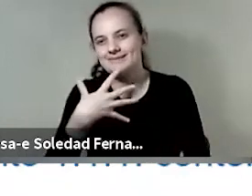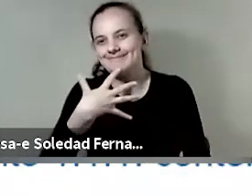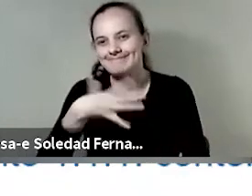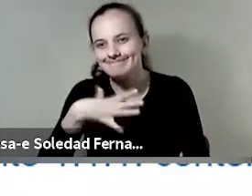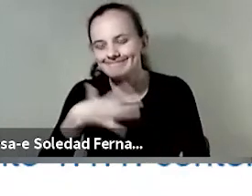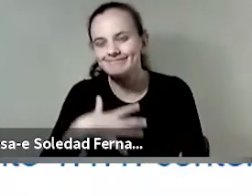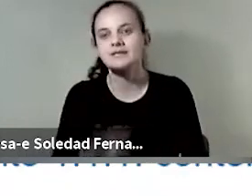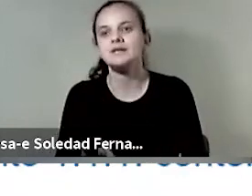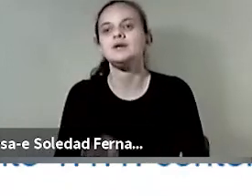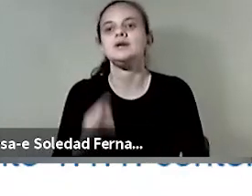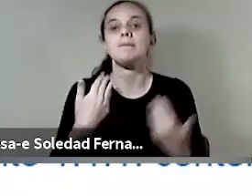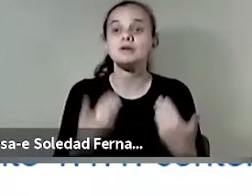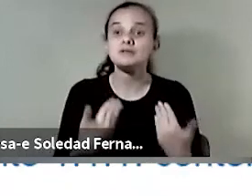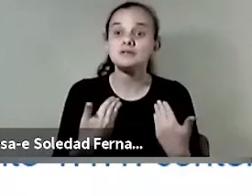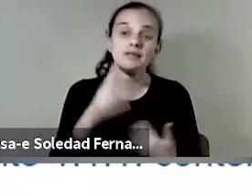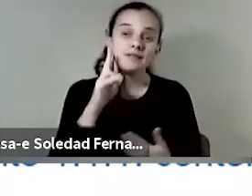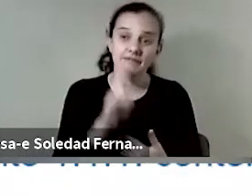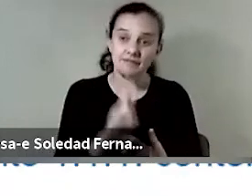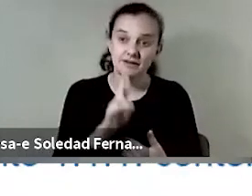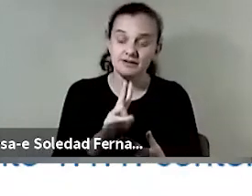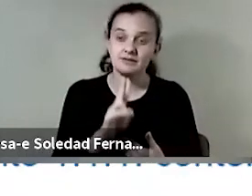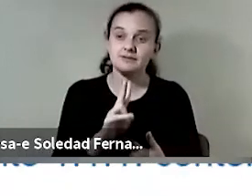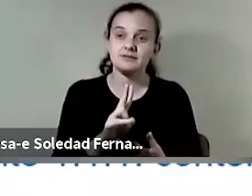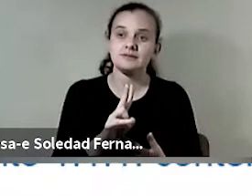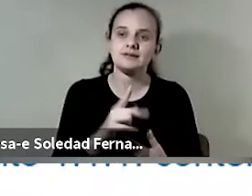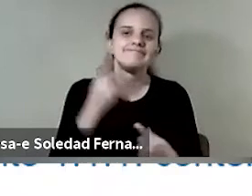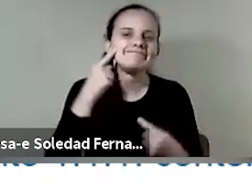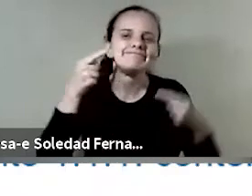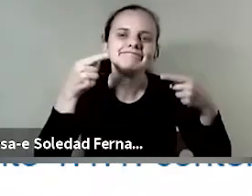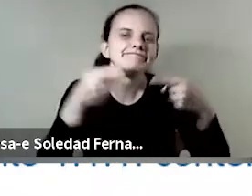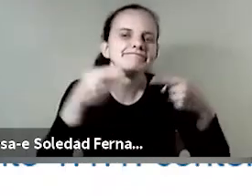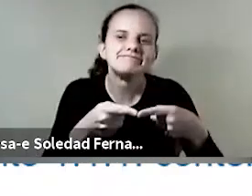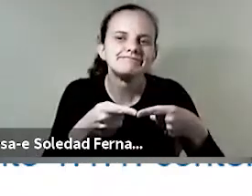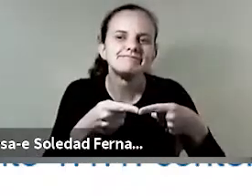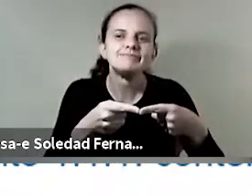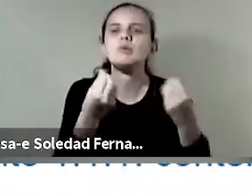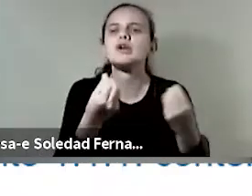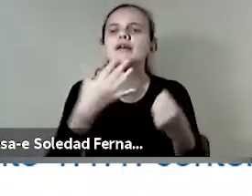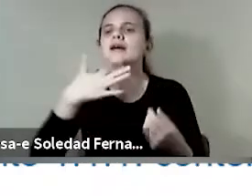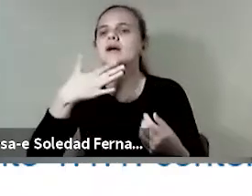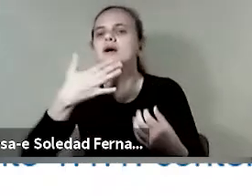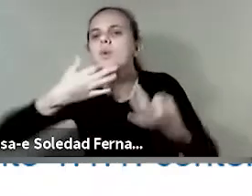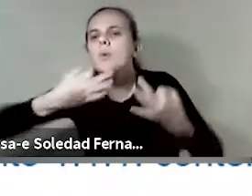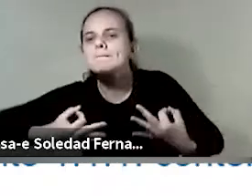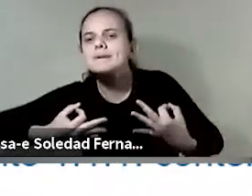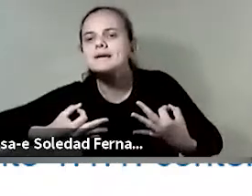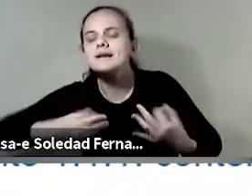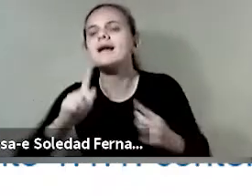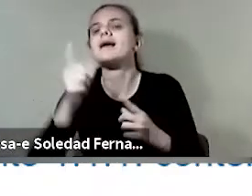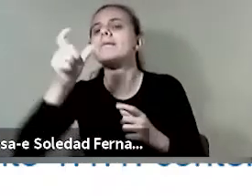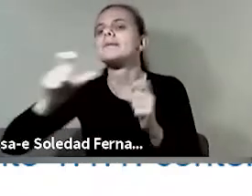de ejemplo, cómo van a encontrar esta página. Van a tener la posibilidad de ver la intención de por qué